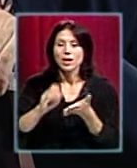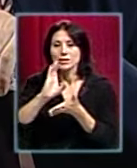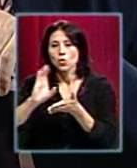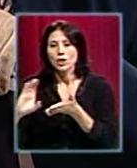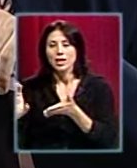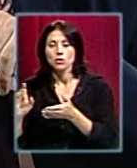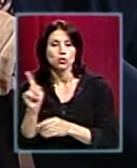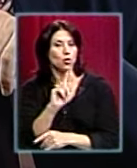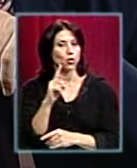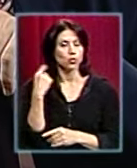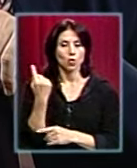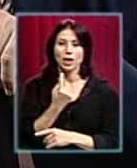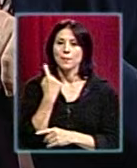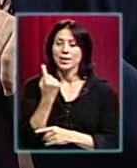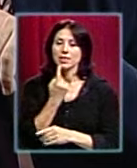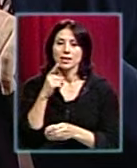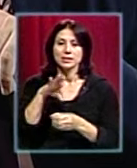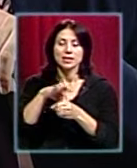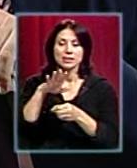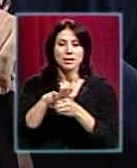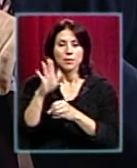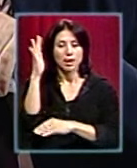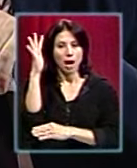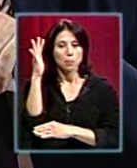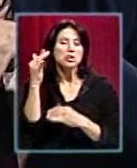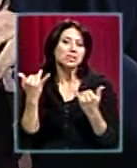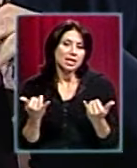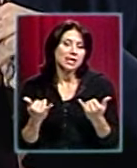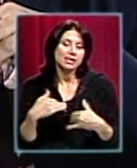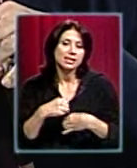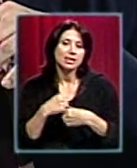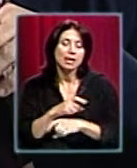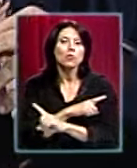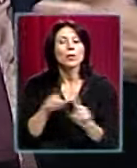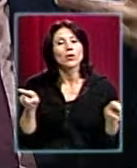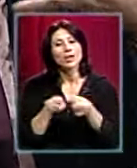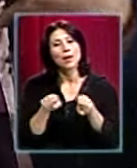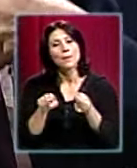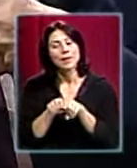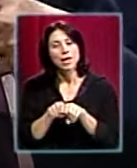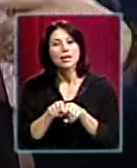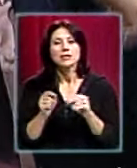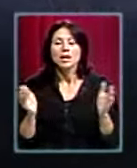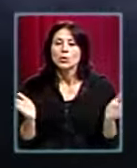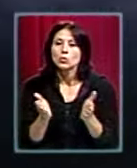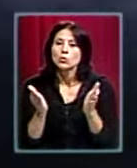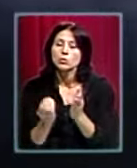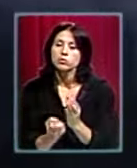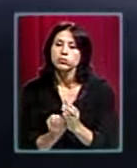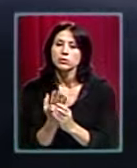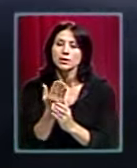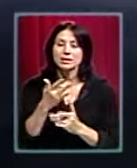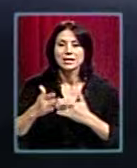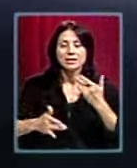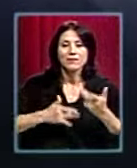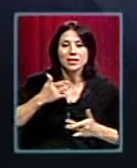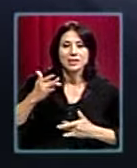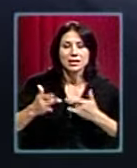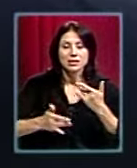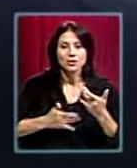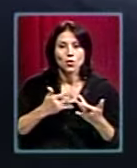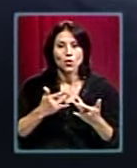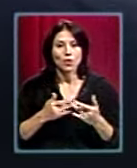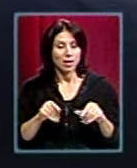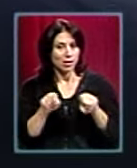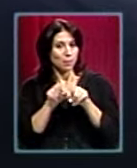no solamente se siembren árboles, lo cual ya se está haciendo, sino que también se vaya creando sensibilización hacia todo el mundo. Se siembren árboles en la